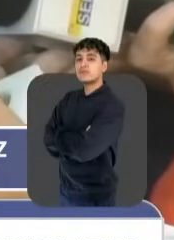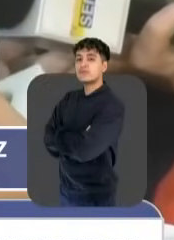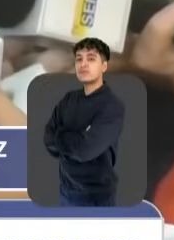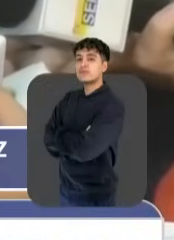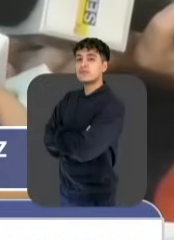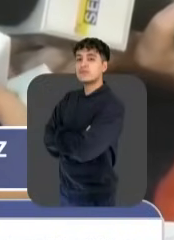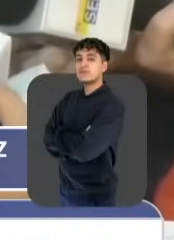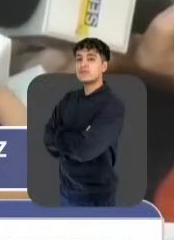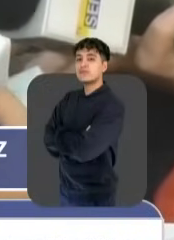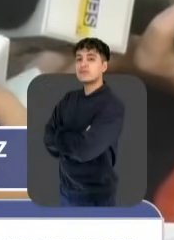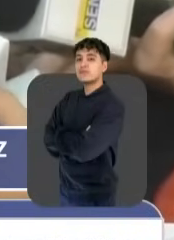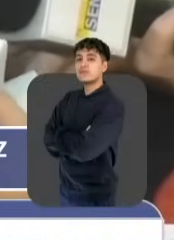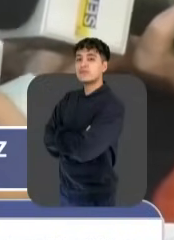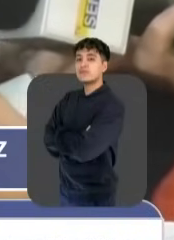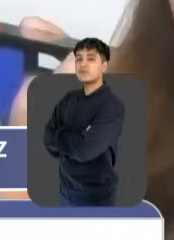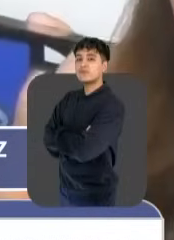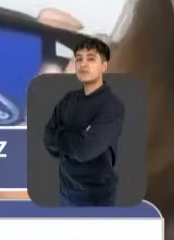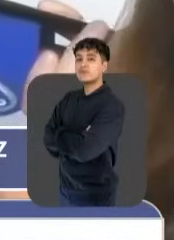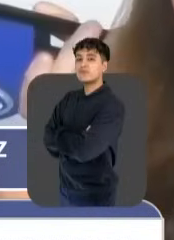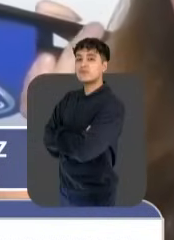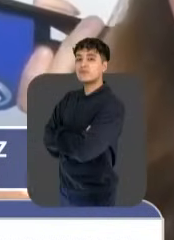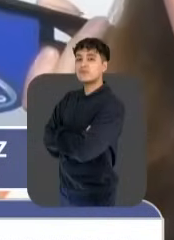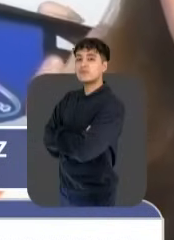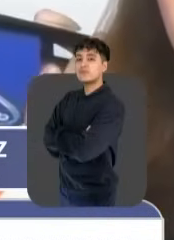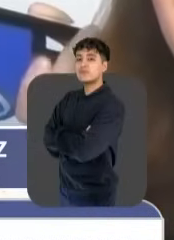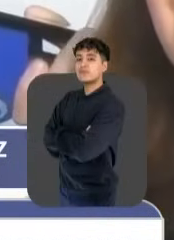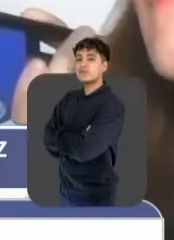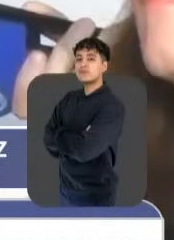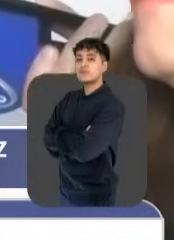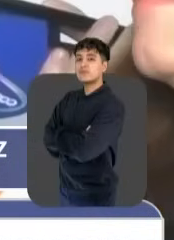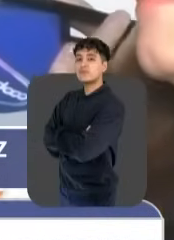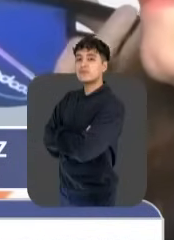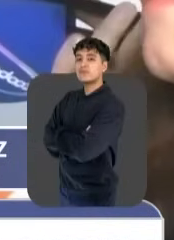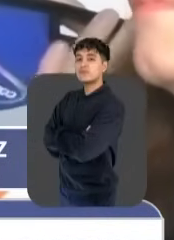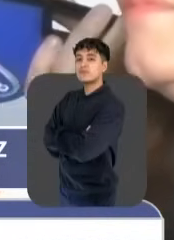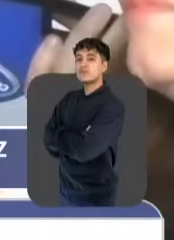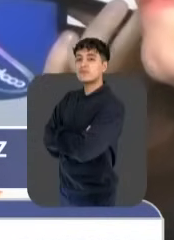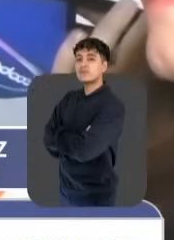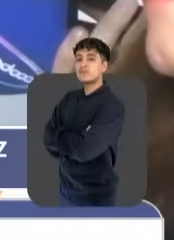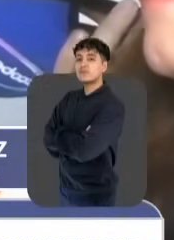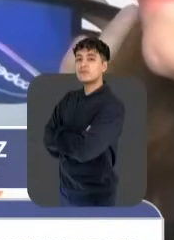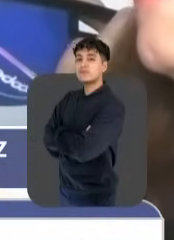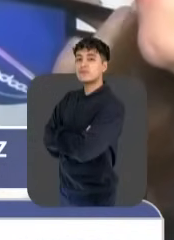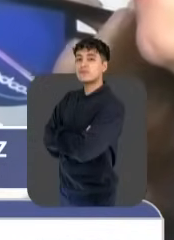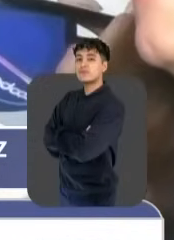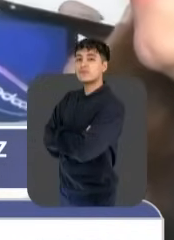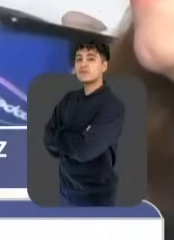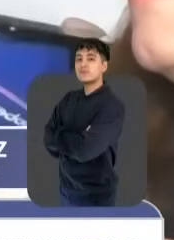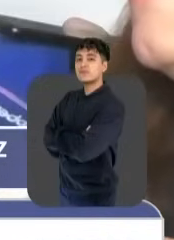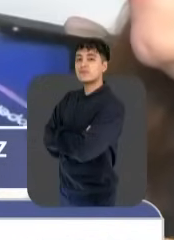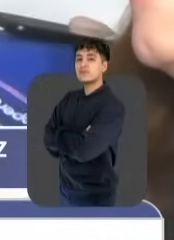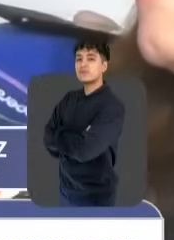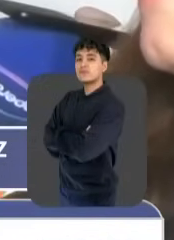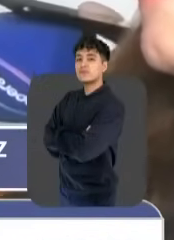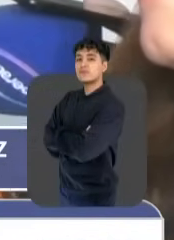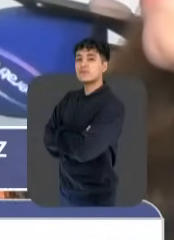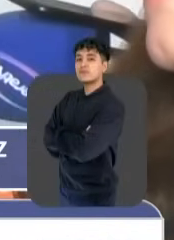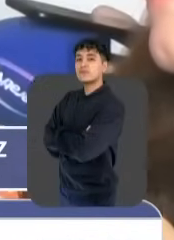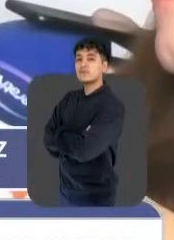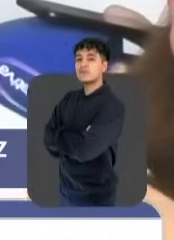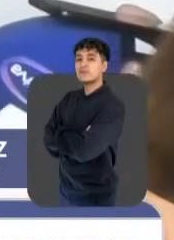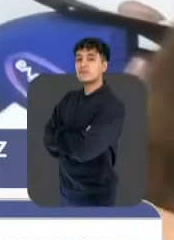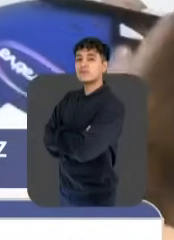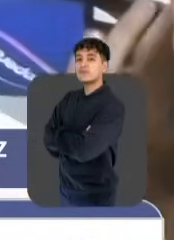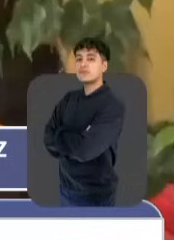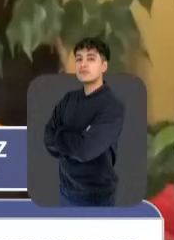de Uriarte se debió a una decisión personal y aclaró que esta no estaría relacionada con el caso Monsalve, lo que le habría sido